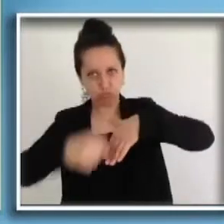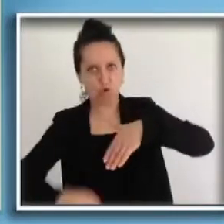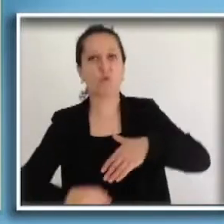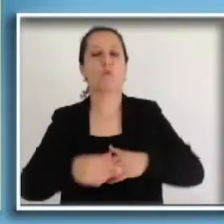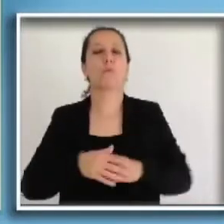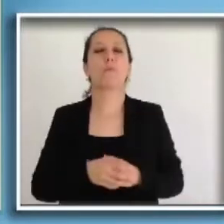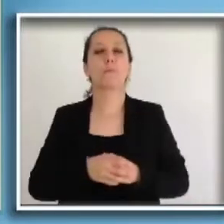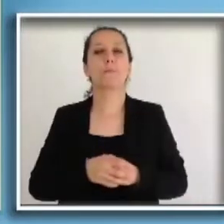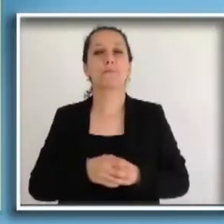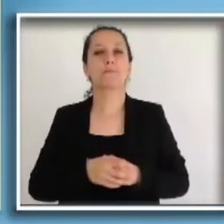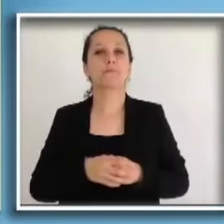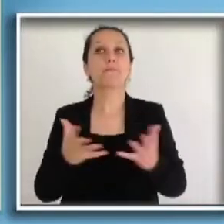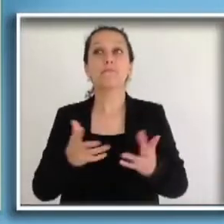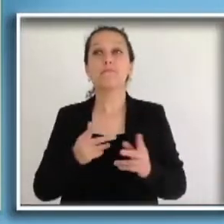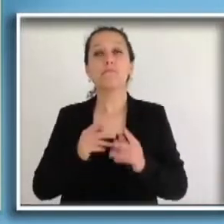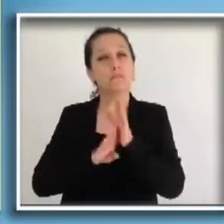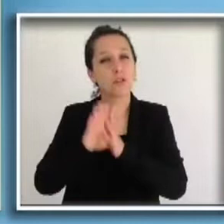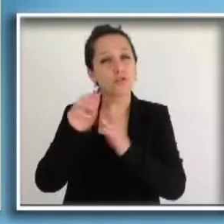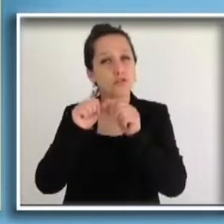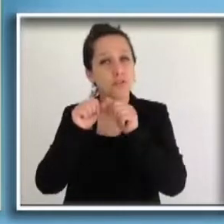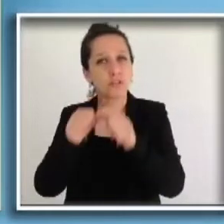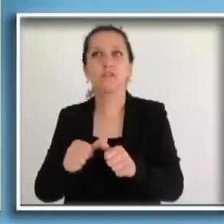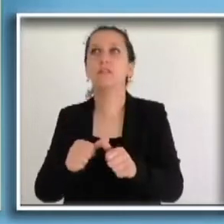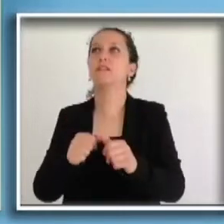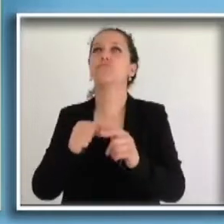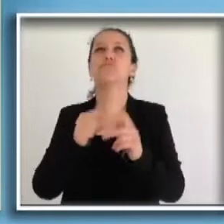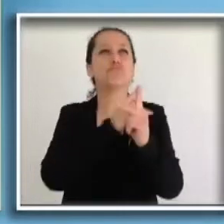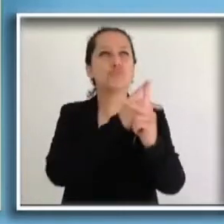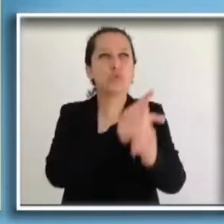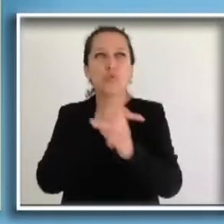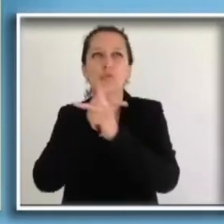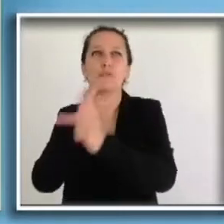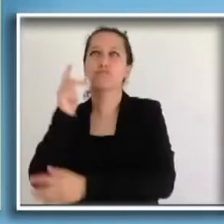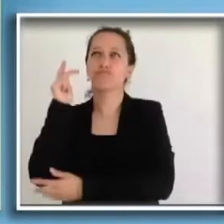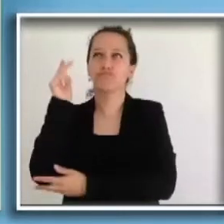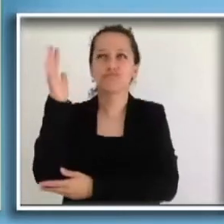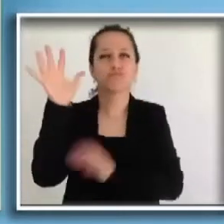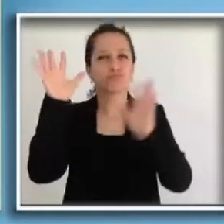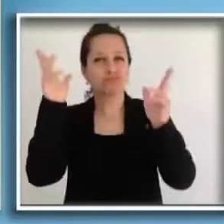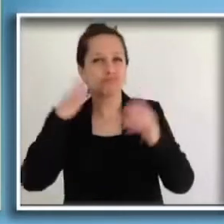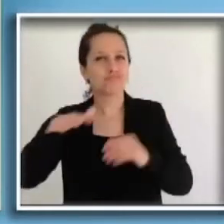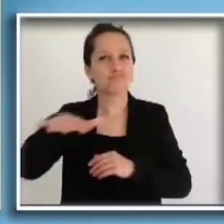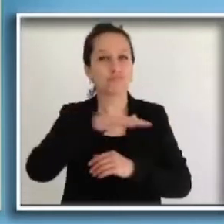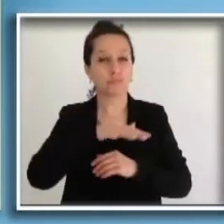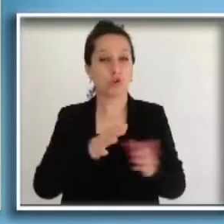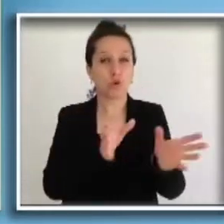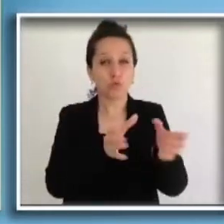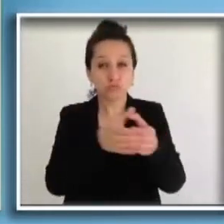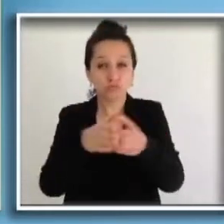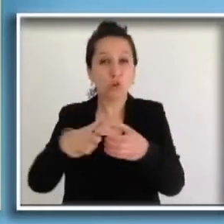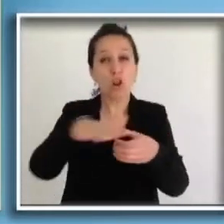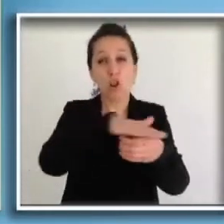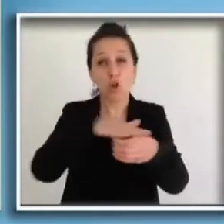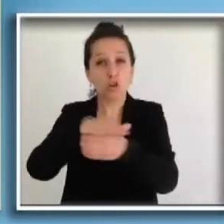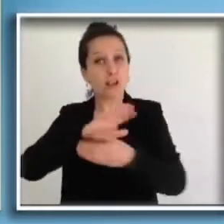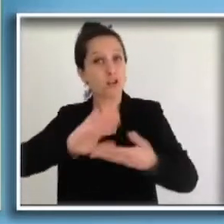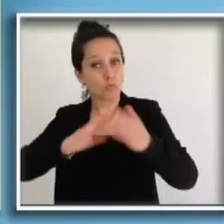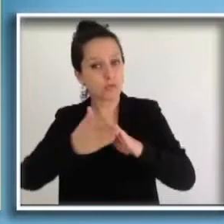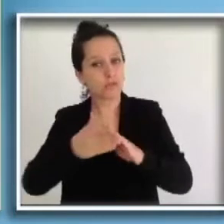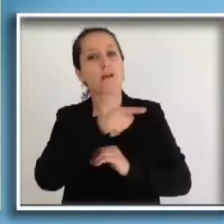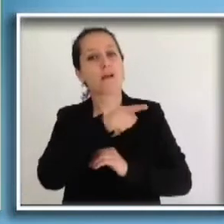la preservación de nuestra riqueza medioambiental y los derechos de las comunidades locales deben converger con la política